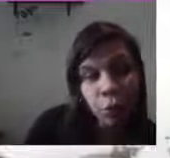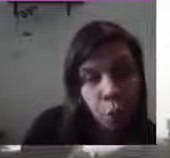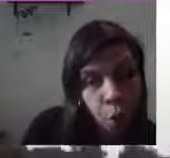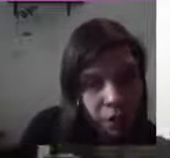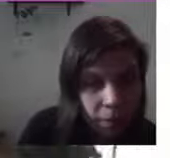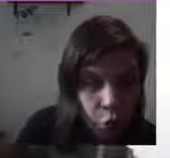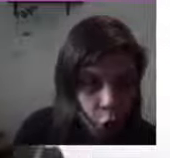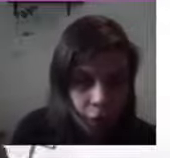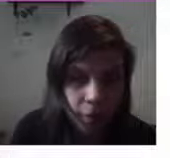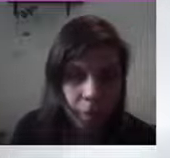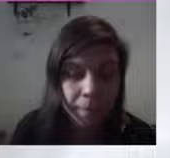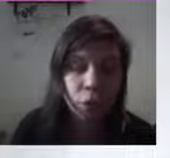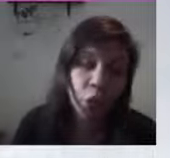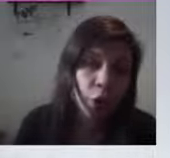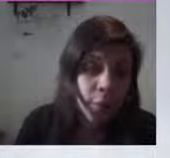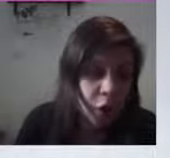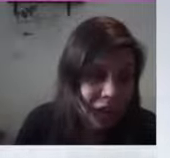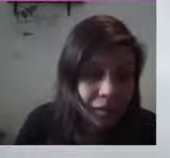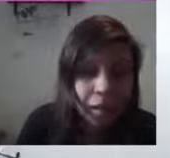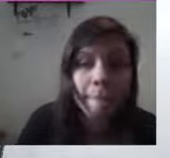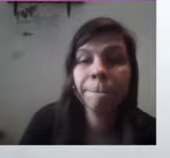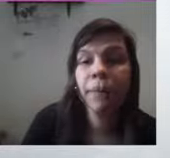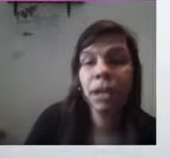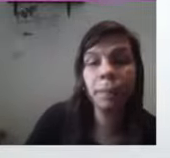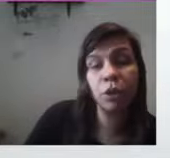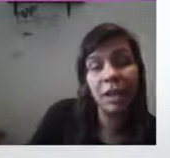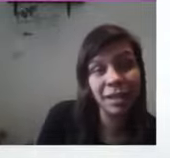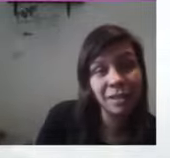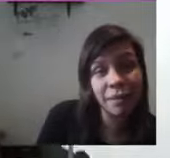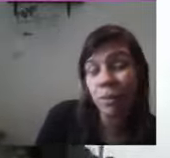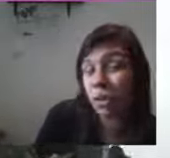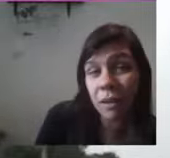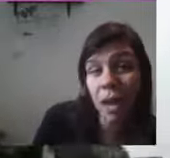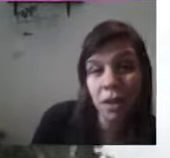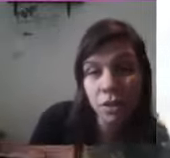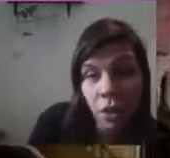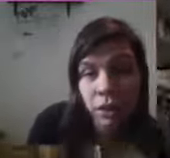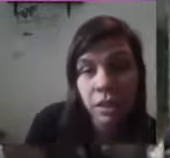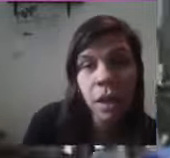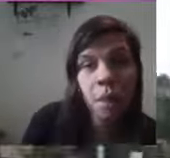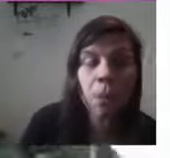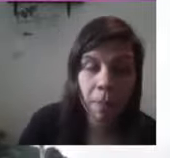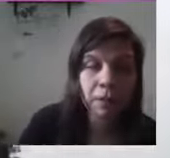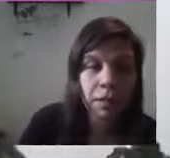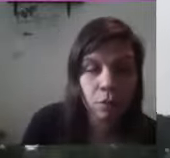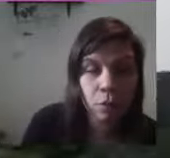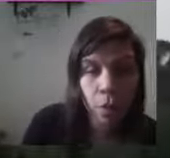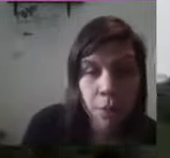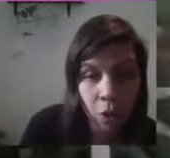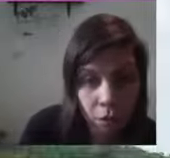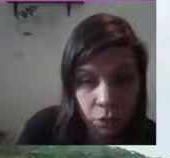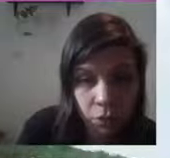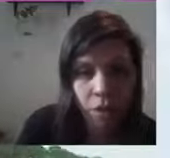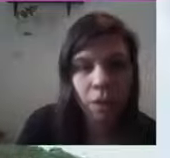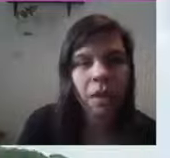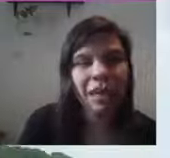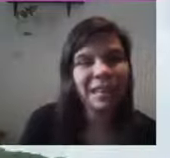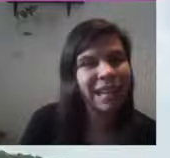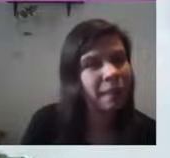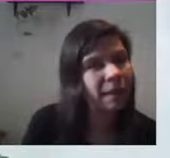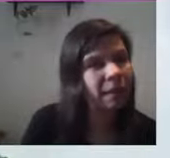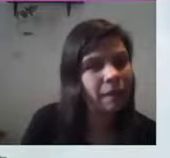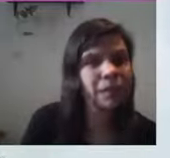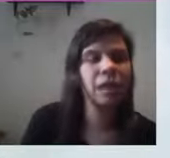de prevenir futuros episodios de violencia y protegerse de posibles agresiones por parte de grupos violentos.